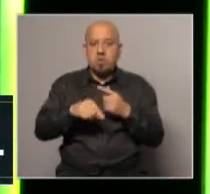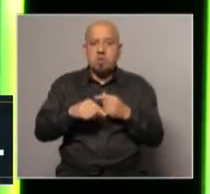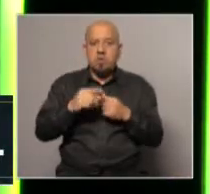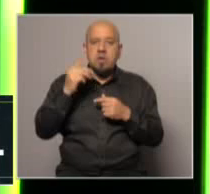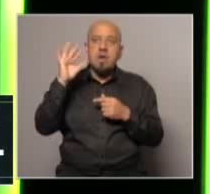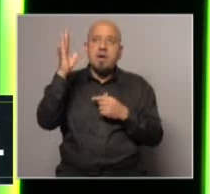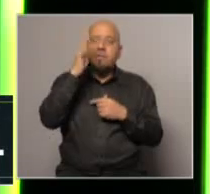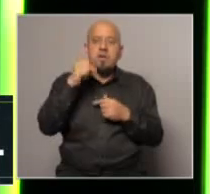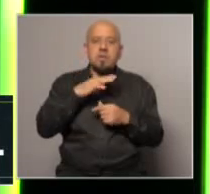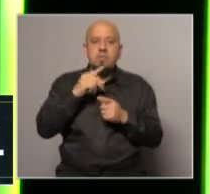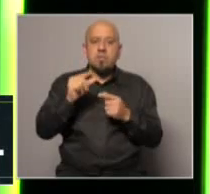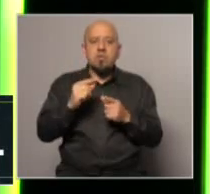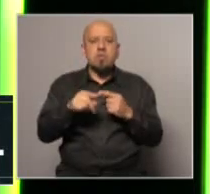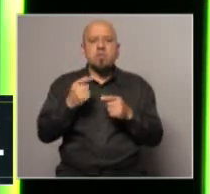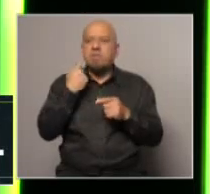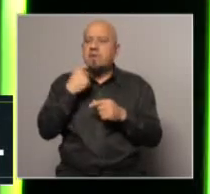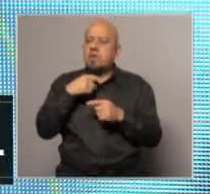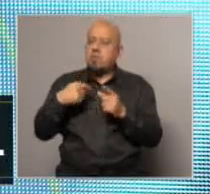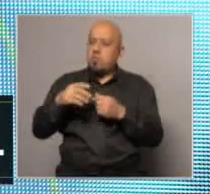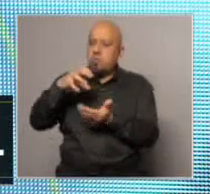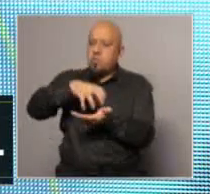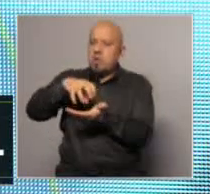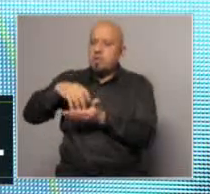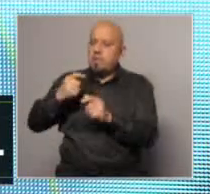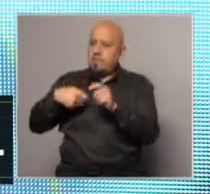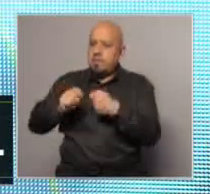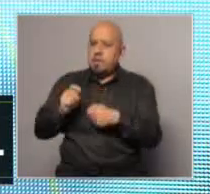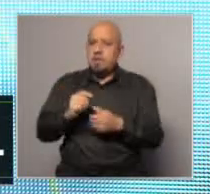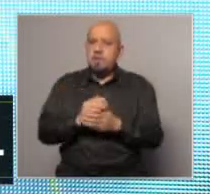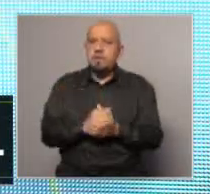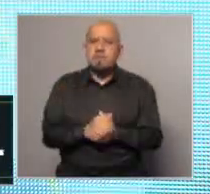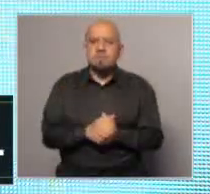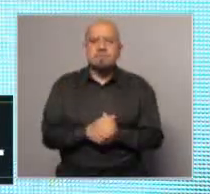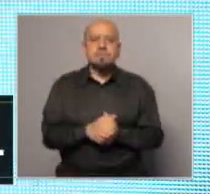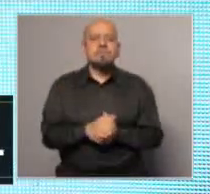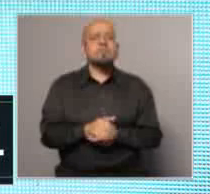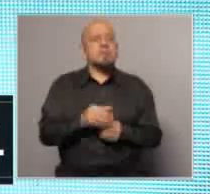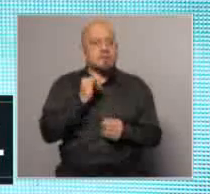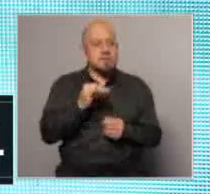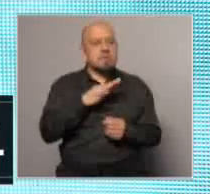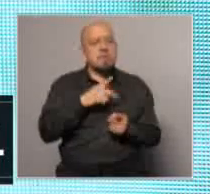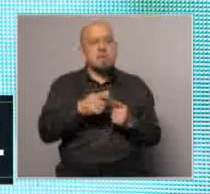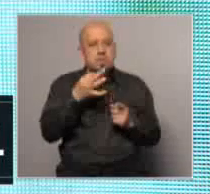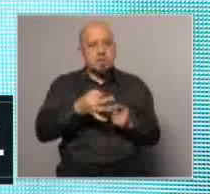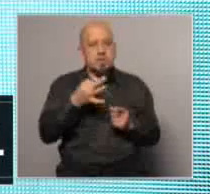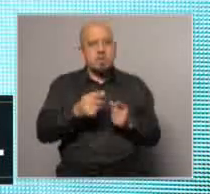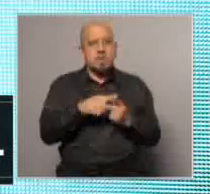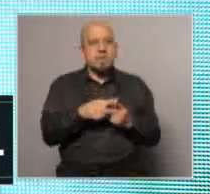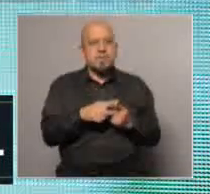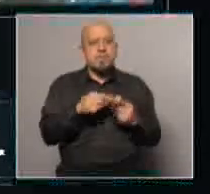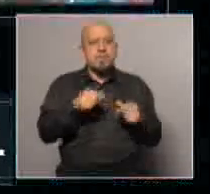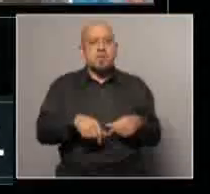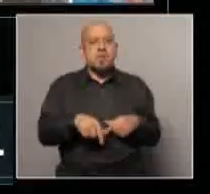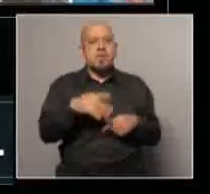muchas menos. ¿No faltan lugares para vender? Sí, tenemos como un cuello de botella previo, pero eso es verdad. Tenemos al día de